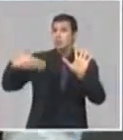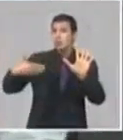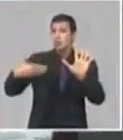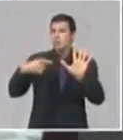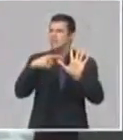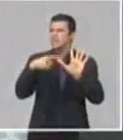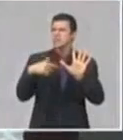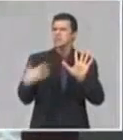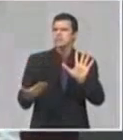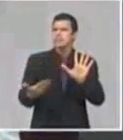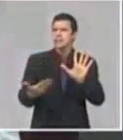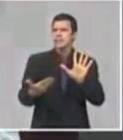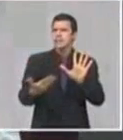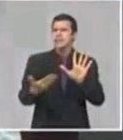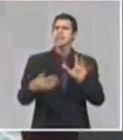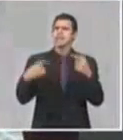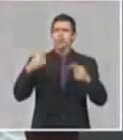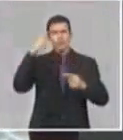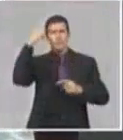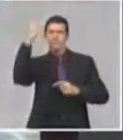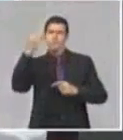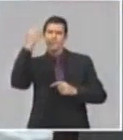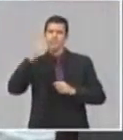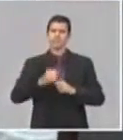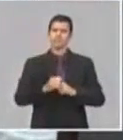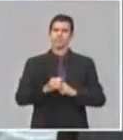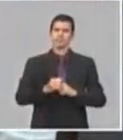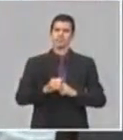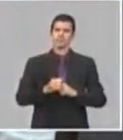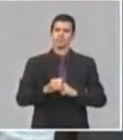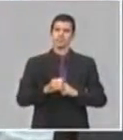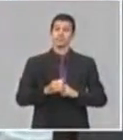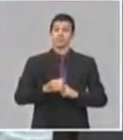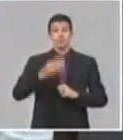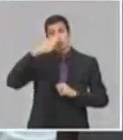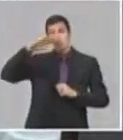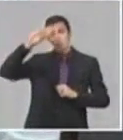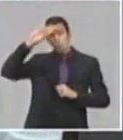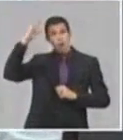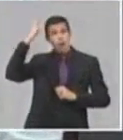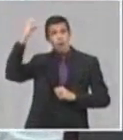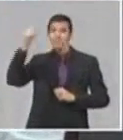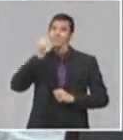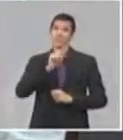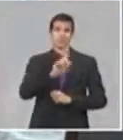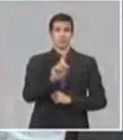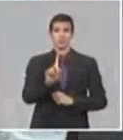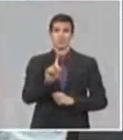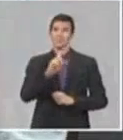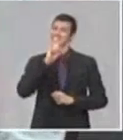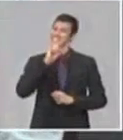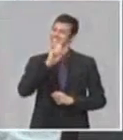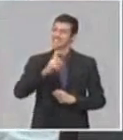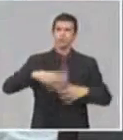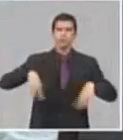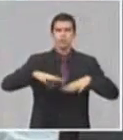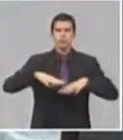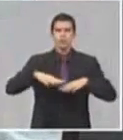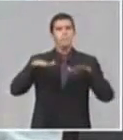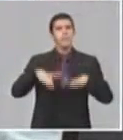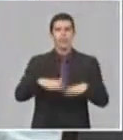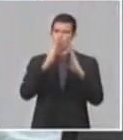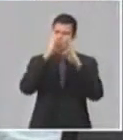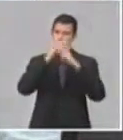ser dotada por un desafiante contexto mundial y una agresiva política interior no lo busca pero no le